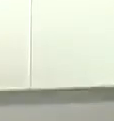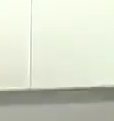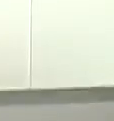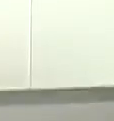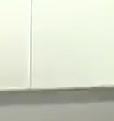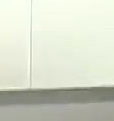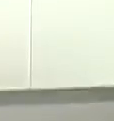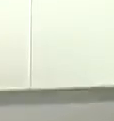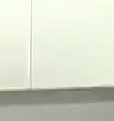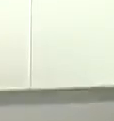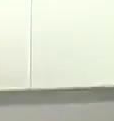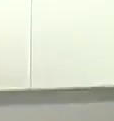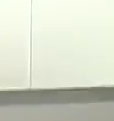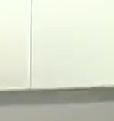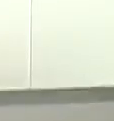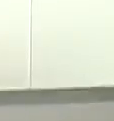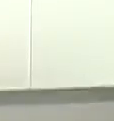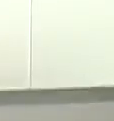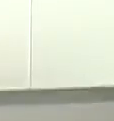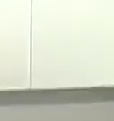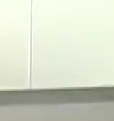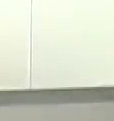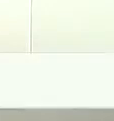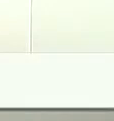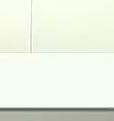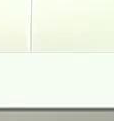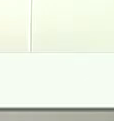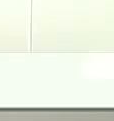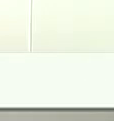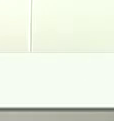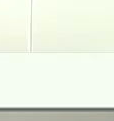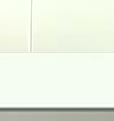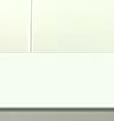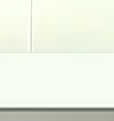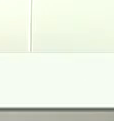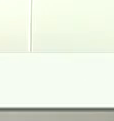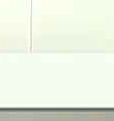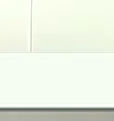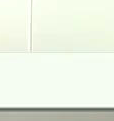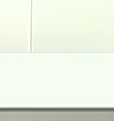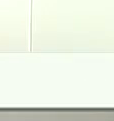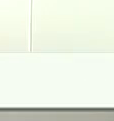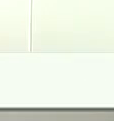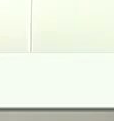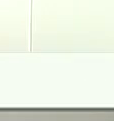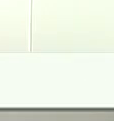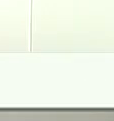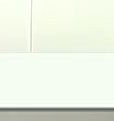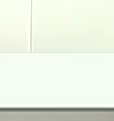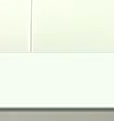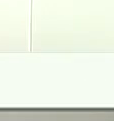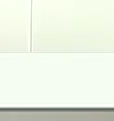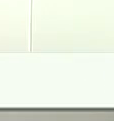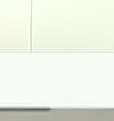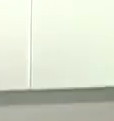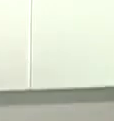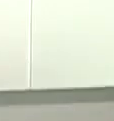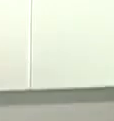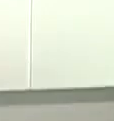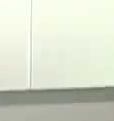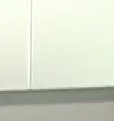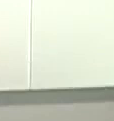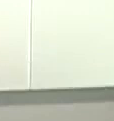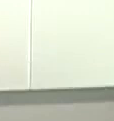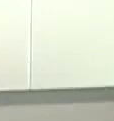Gracias a los estudios. A esta hora inicia la rueda de prensa del Partido Socialista Unido de Venezuela, en donde se darán detalles de lo que es